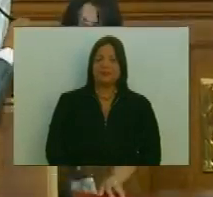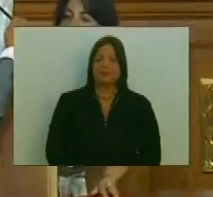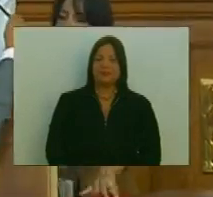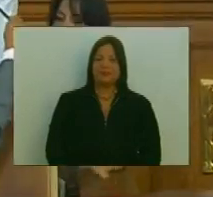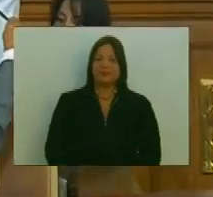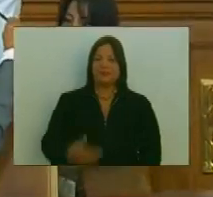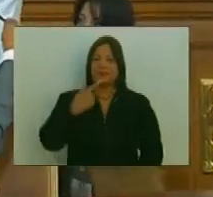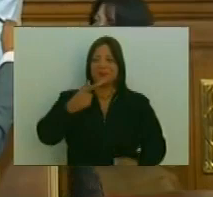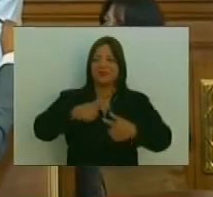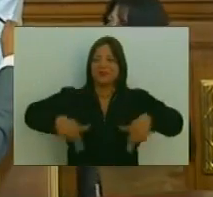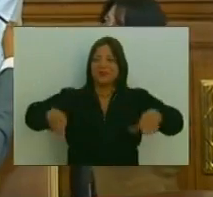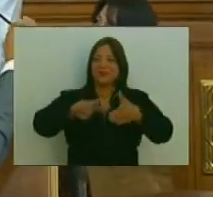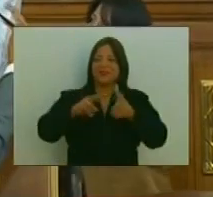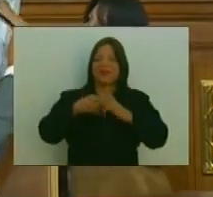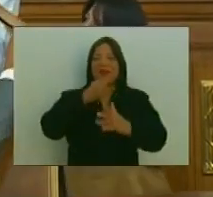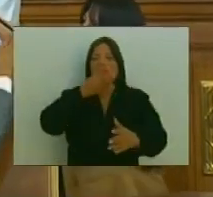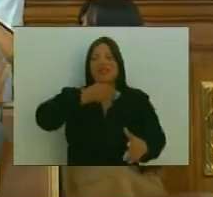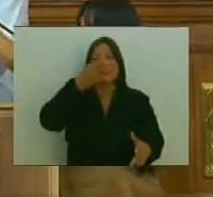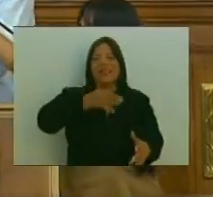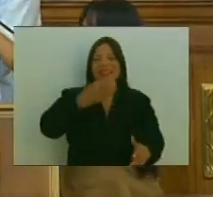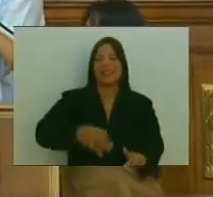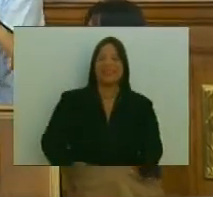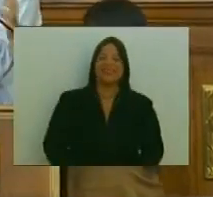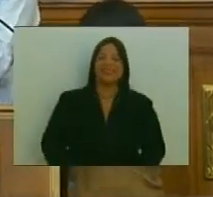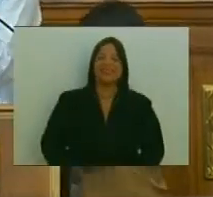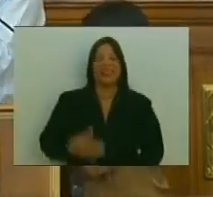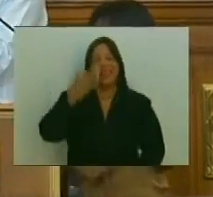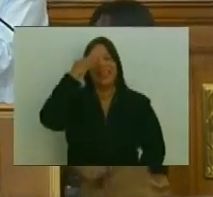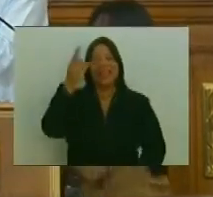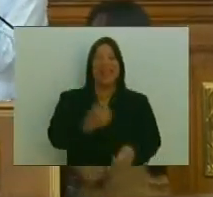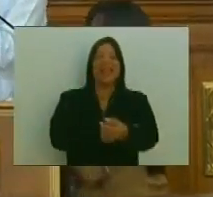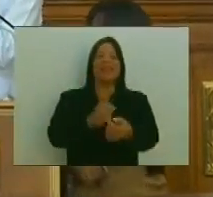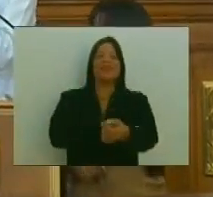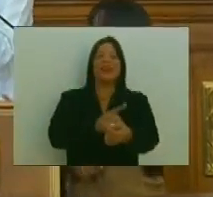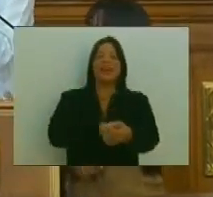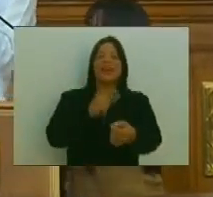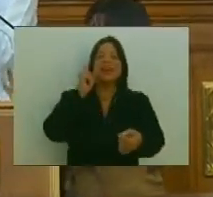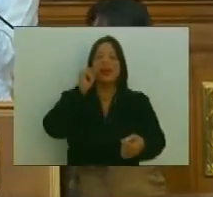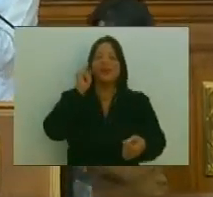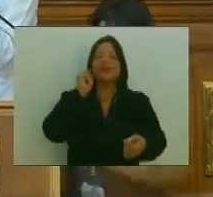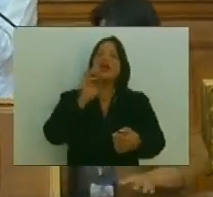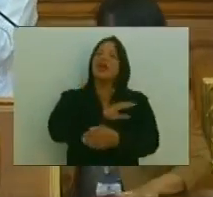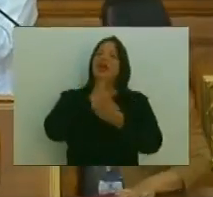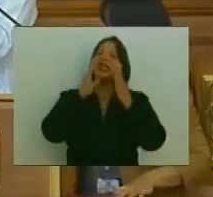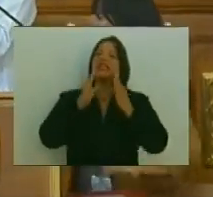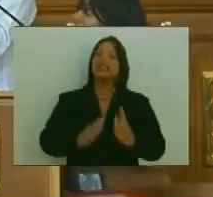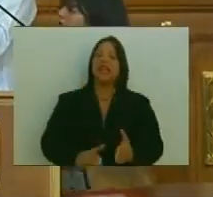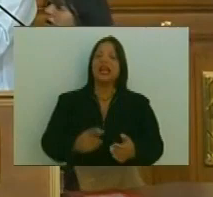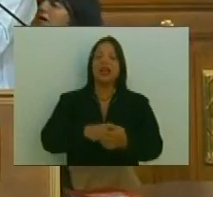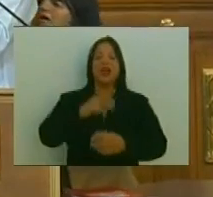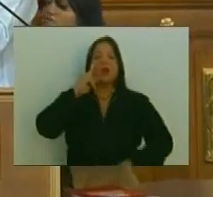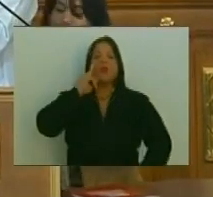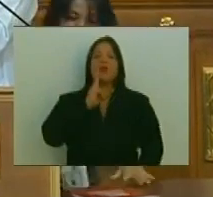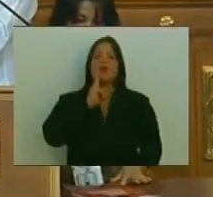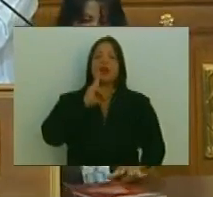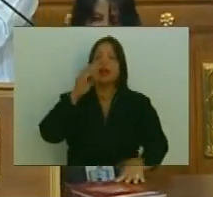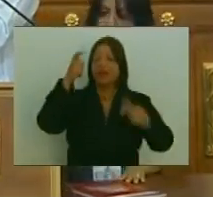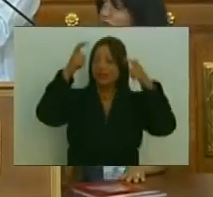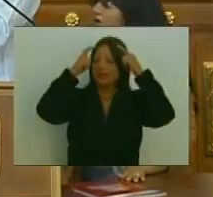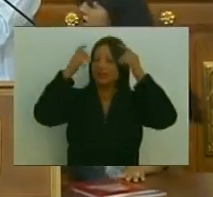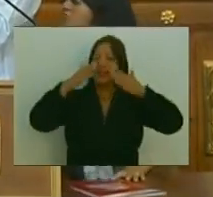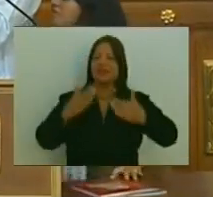El micrófono está aquí, vale. Buenas tardes, hermanos y hermanas, un abrazo cristiano, bolivariano y chavista,